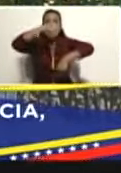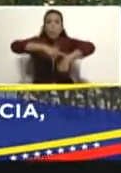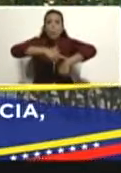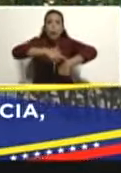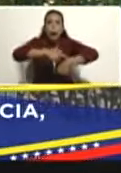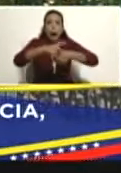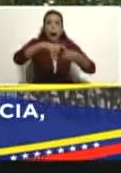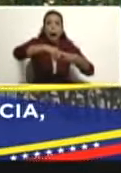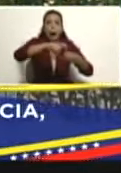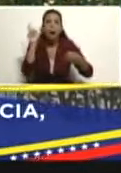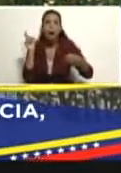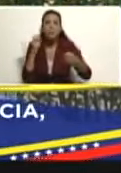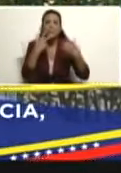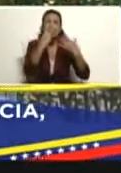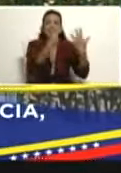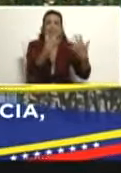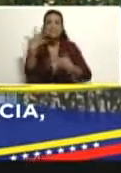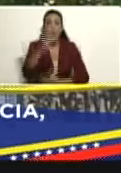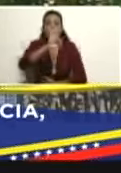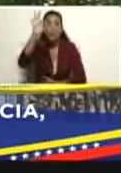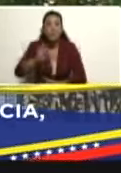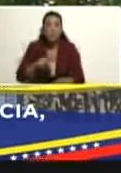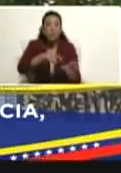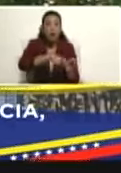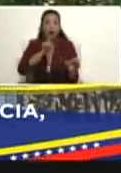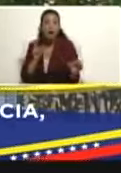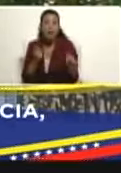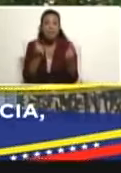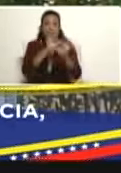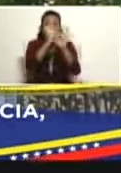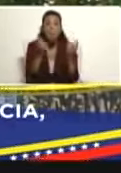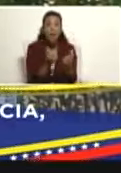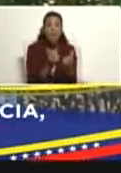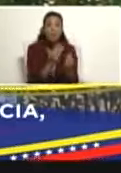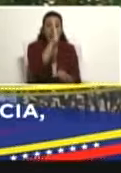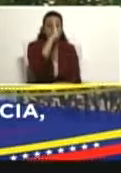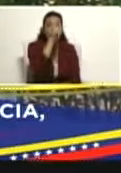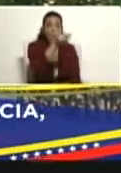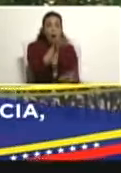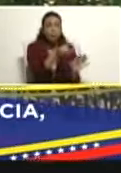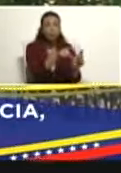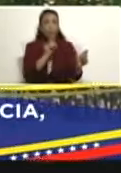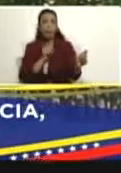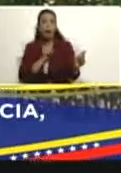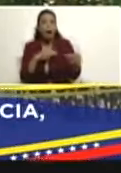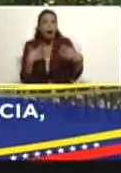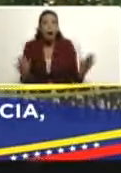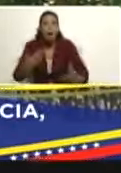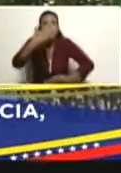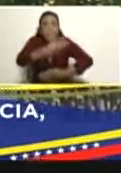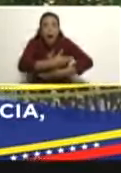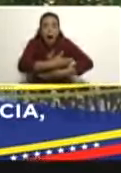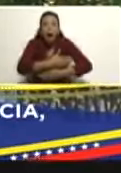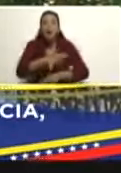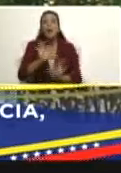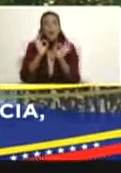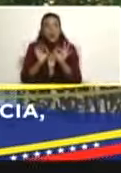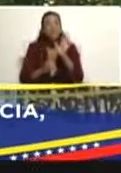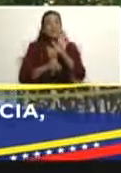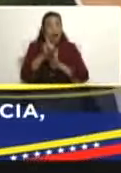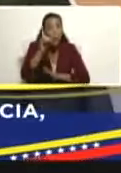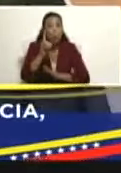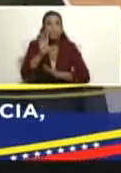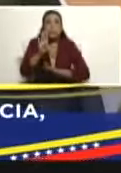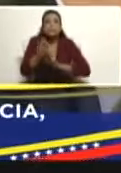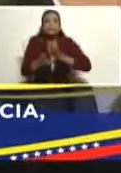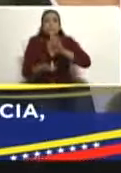quedó excluida del 75% de los mecanismos financieros internacionales. Y justamente el desarrollo que hemos